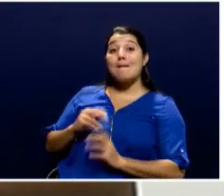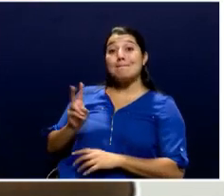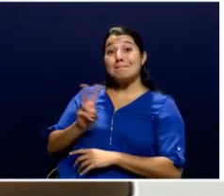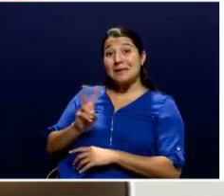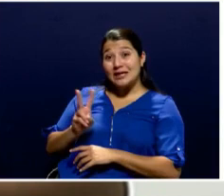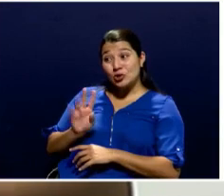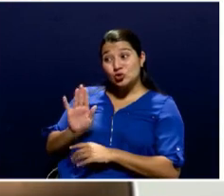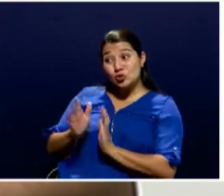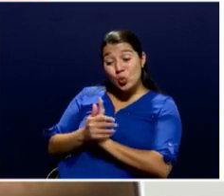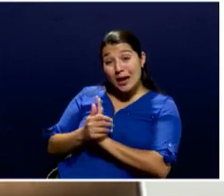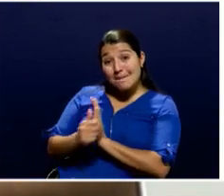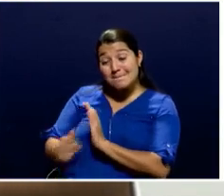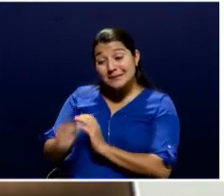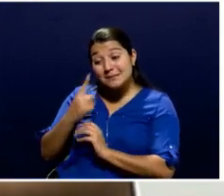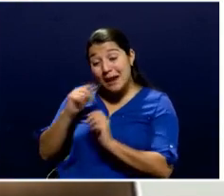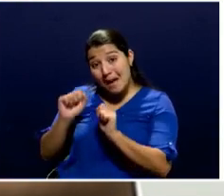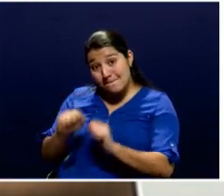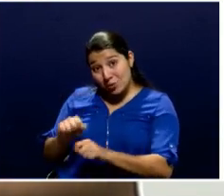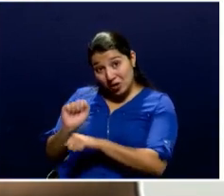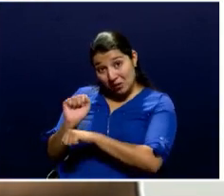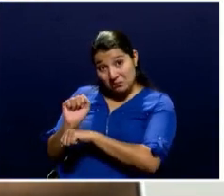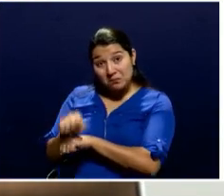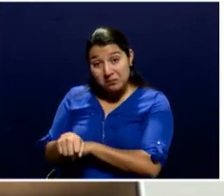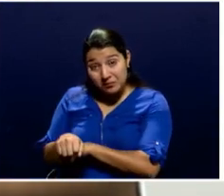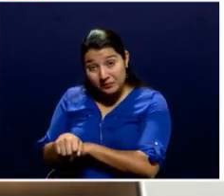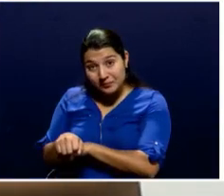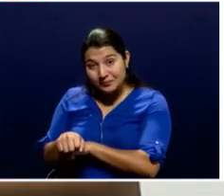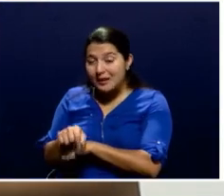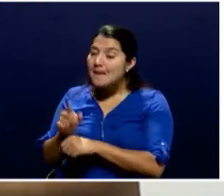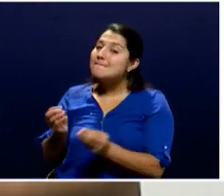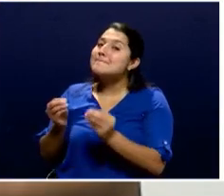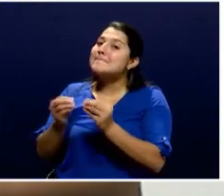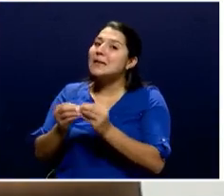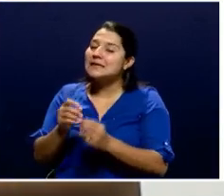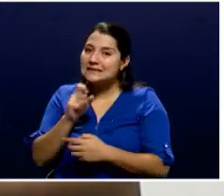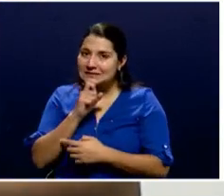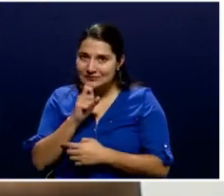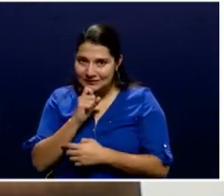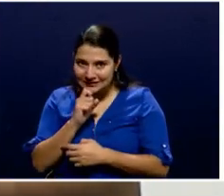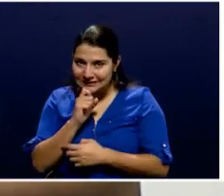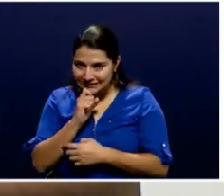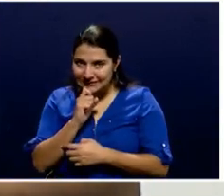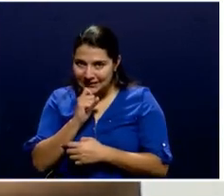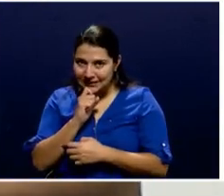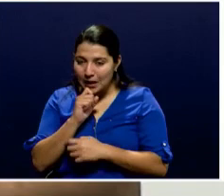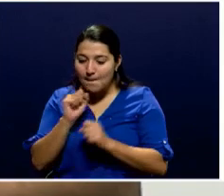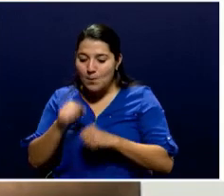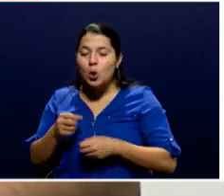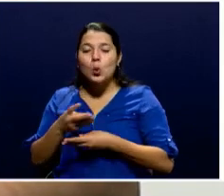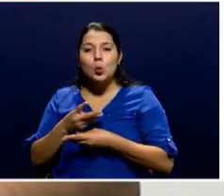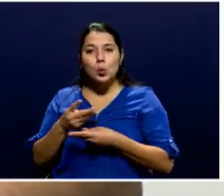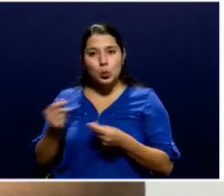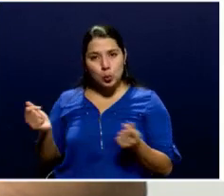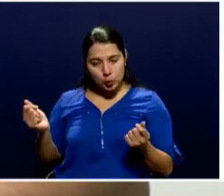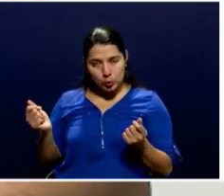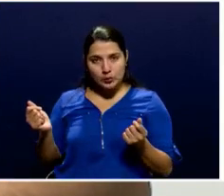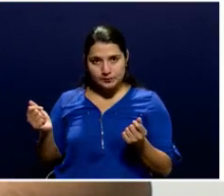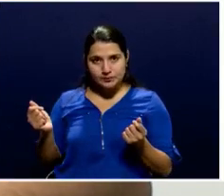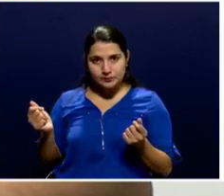de complicaciones que se puede venir después, le va a costar más salir y recuperar de